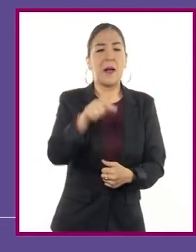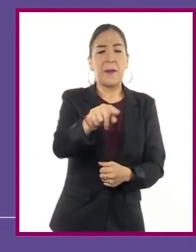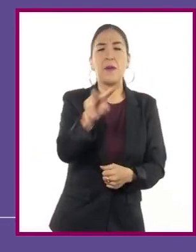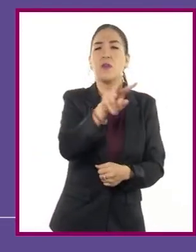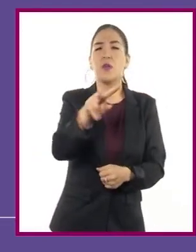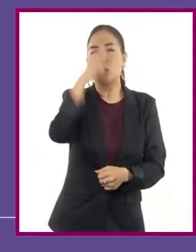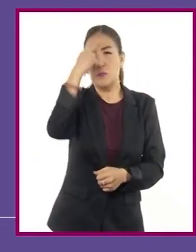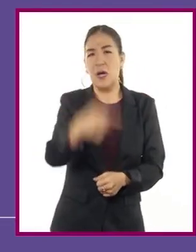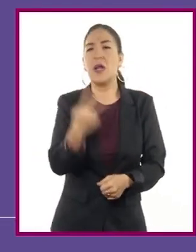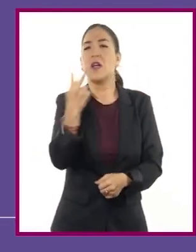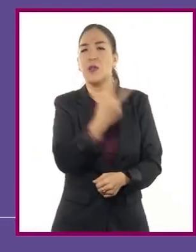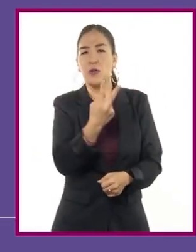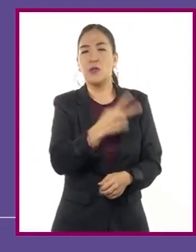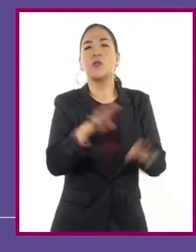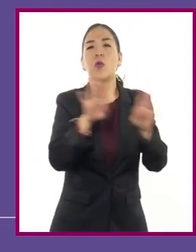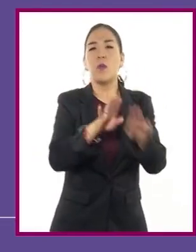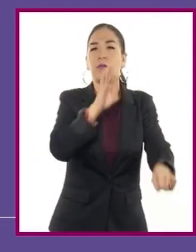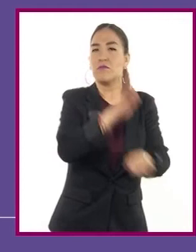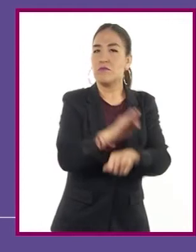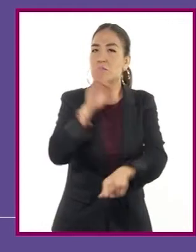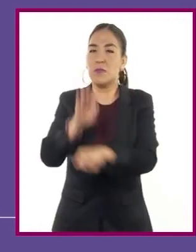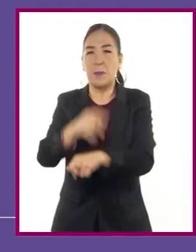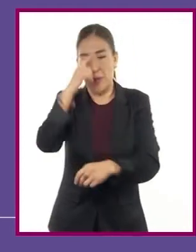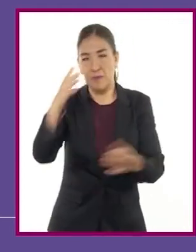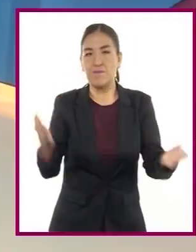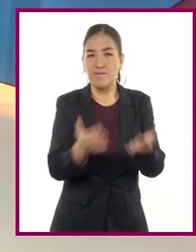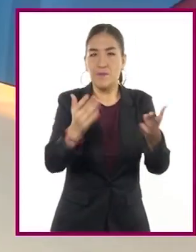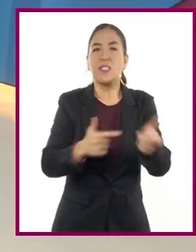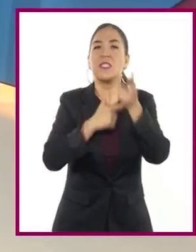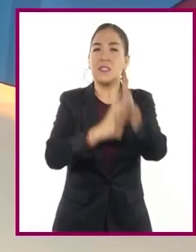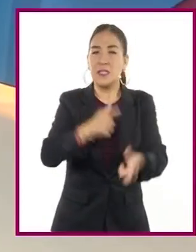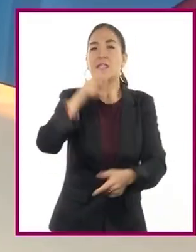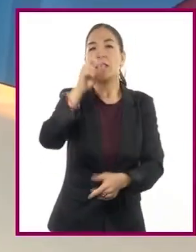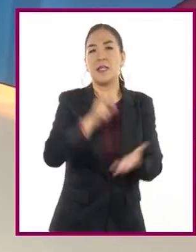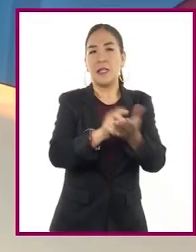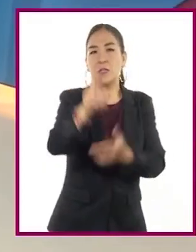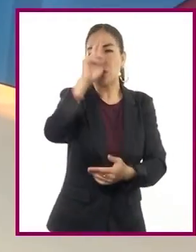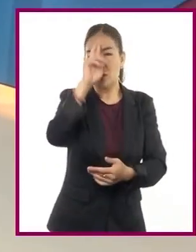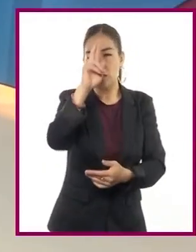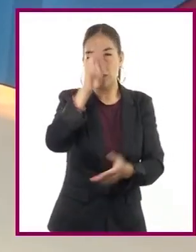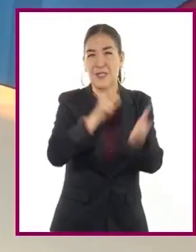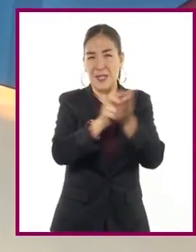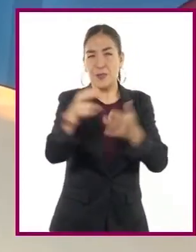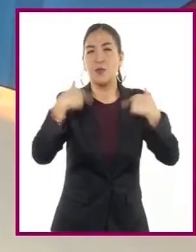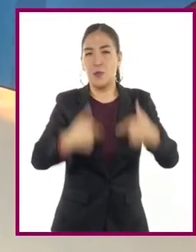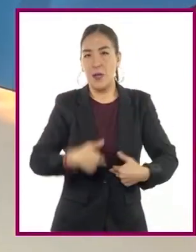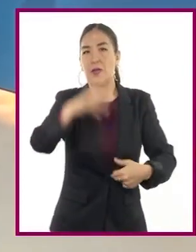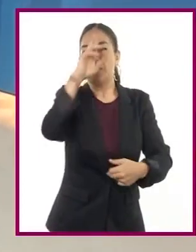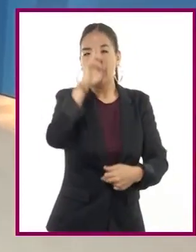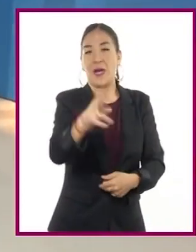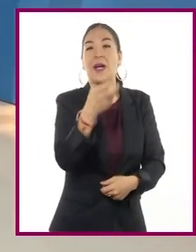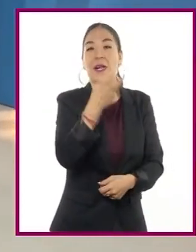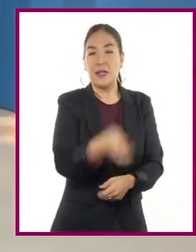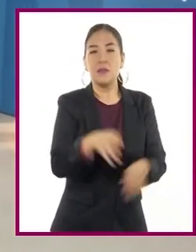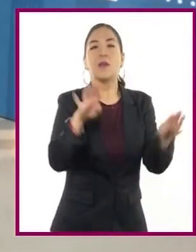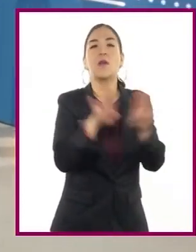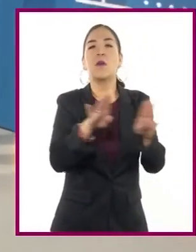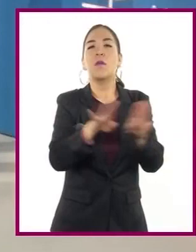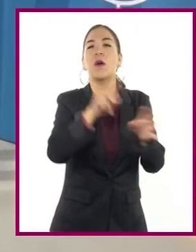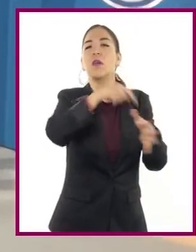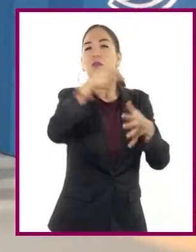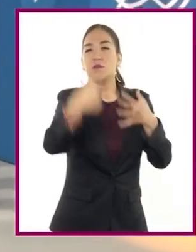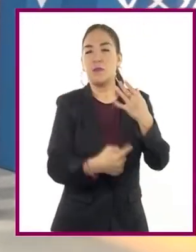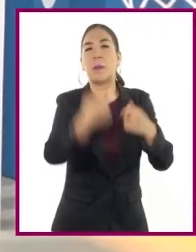dedicados a defender y promover el respeto a los derechos humanos. Estos son solo algunos de los instrumentos